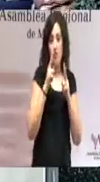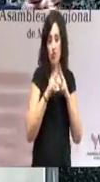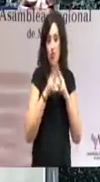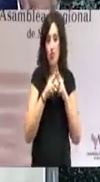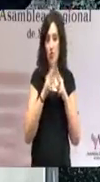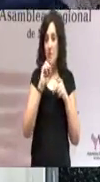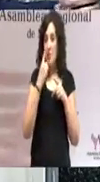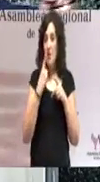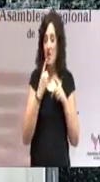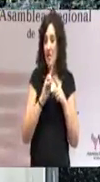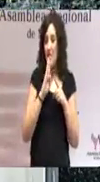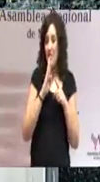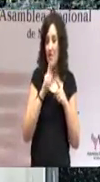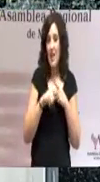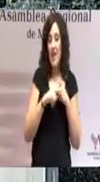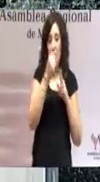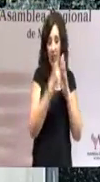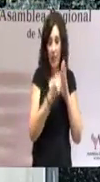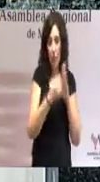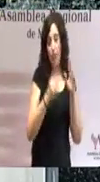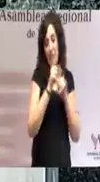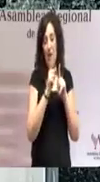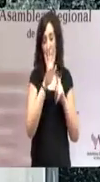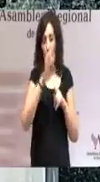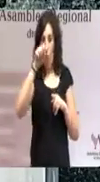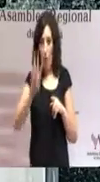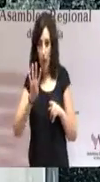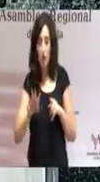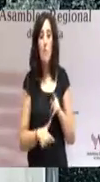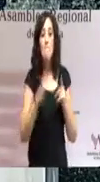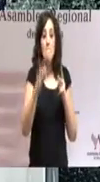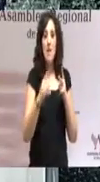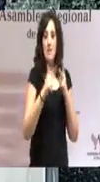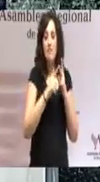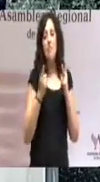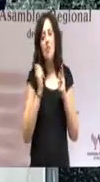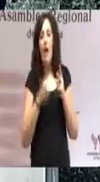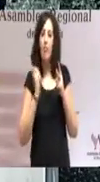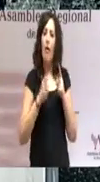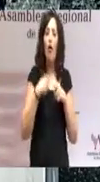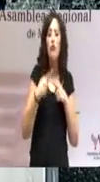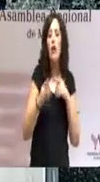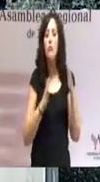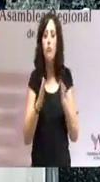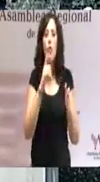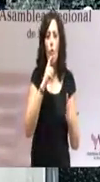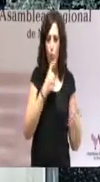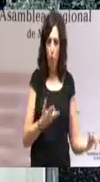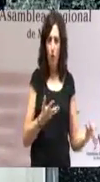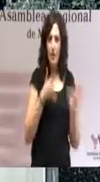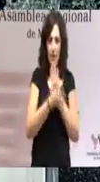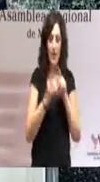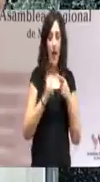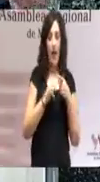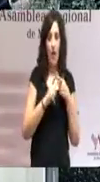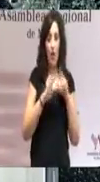segundo, la tendencia. Por primera vez cambia la tendencia. Y además, Hay comunidades